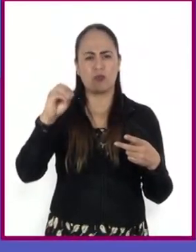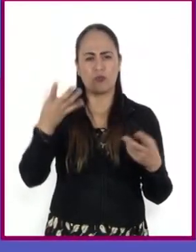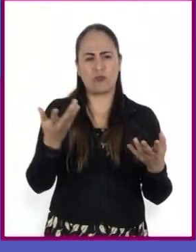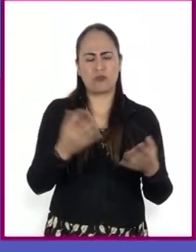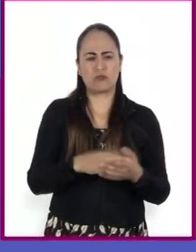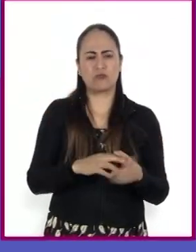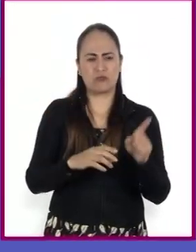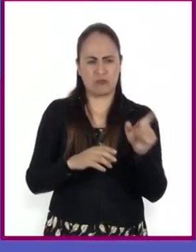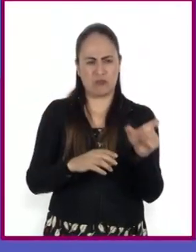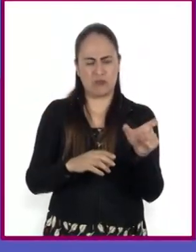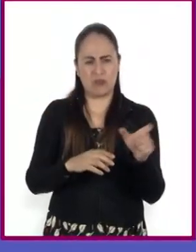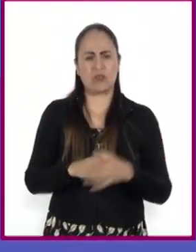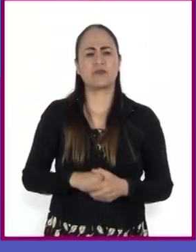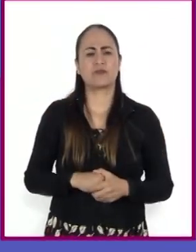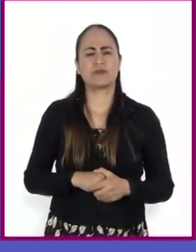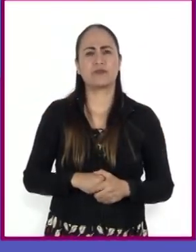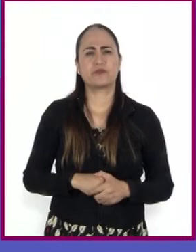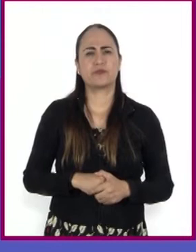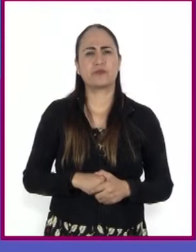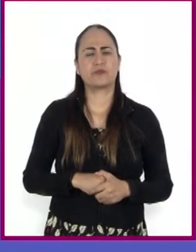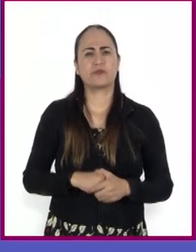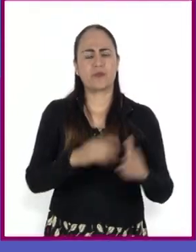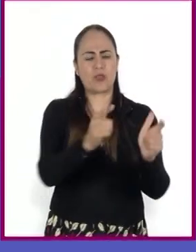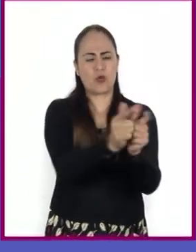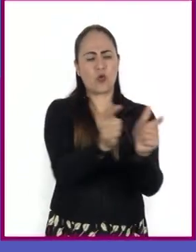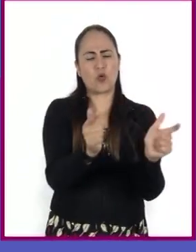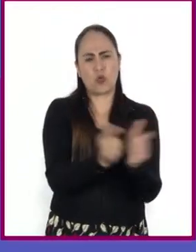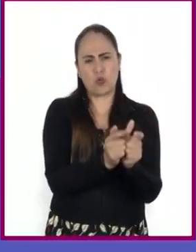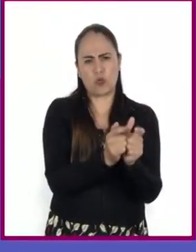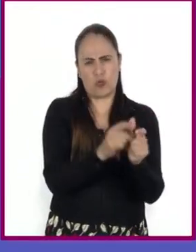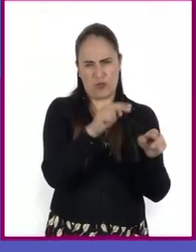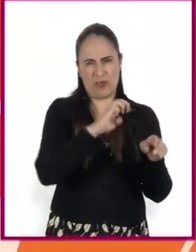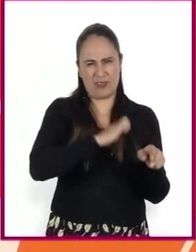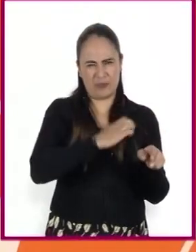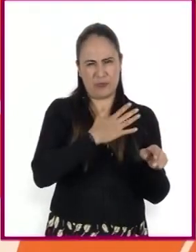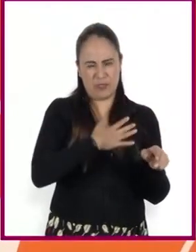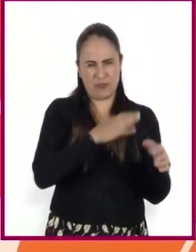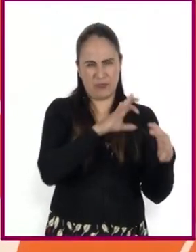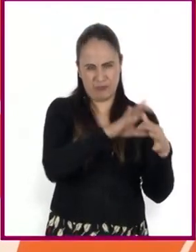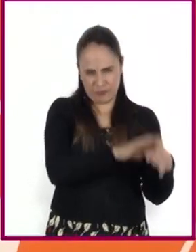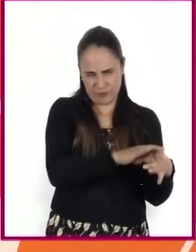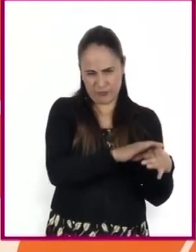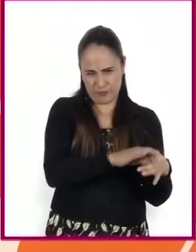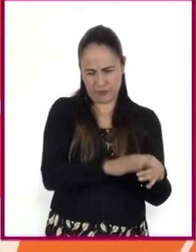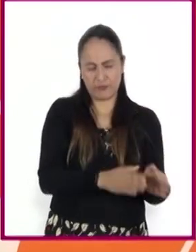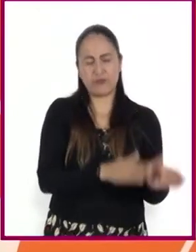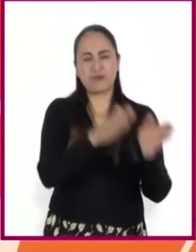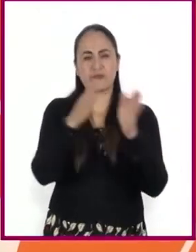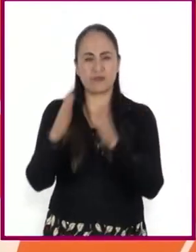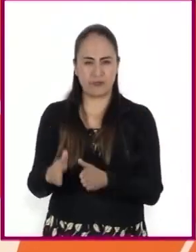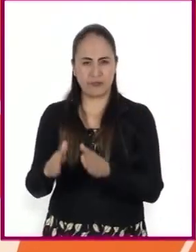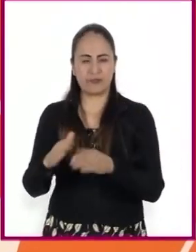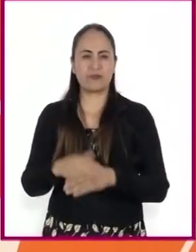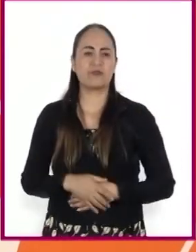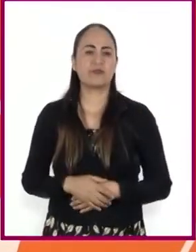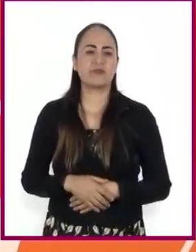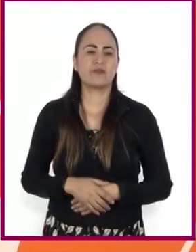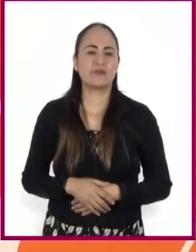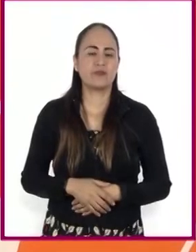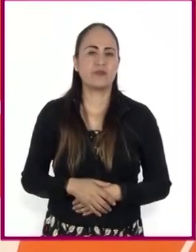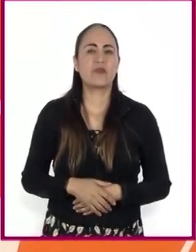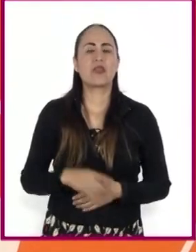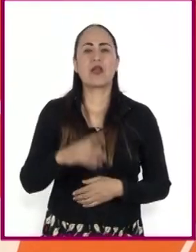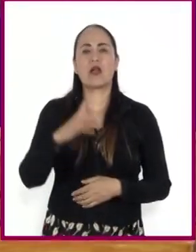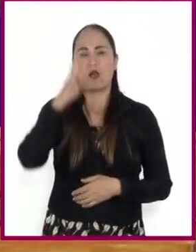Sustantivo. Corresponde a la categoría gramatical. Excelente. El siguiente concepto a definir es